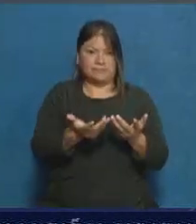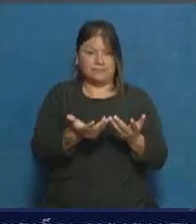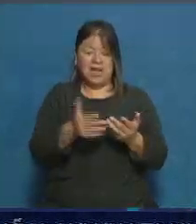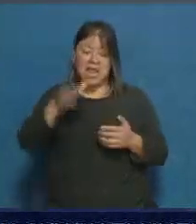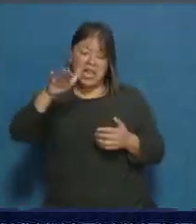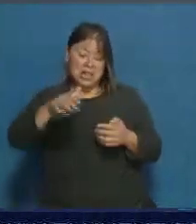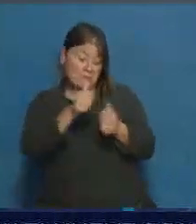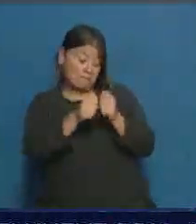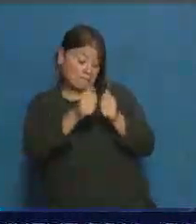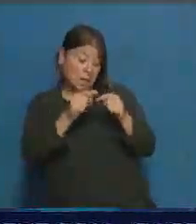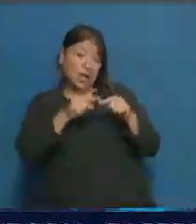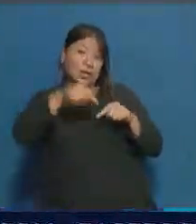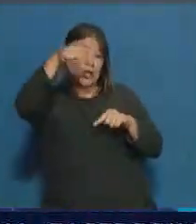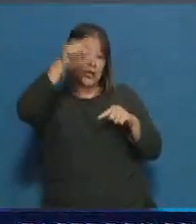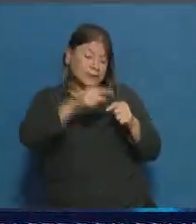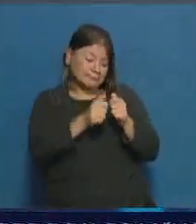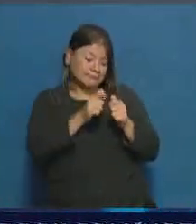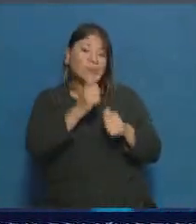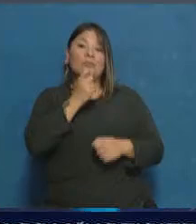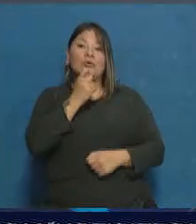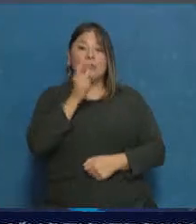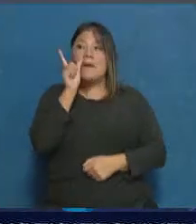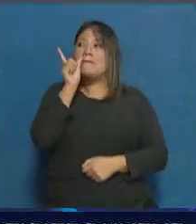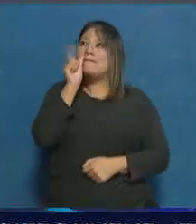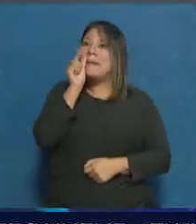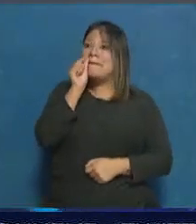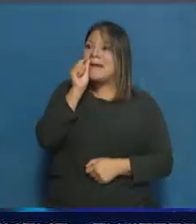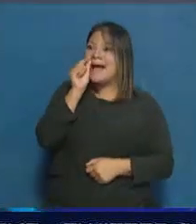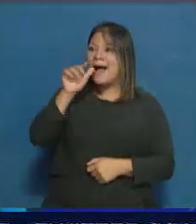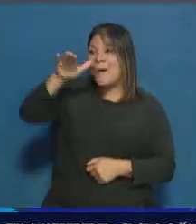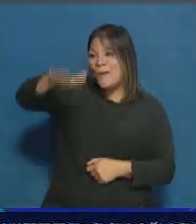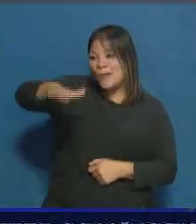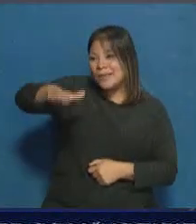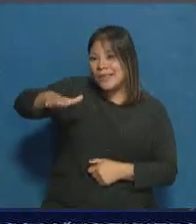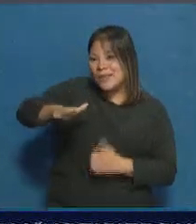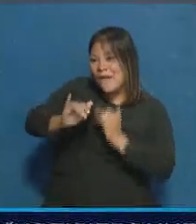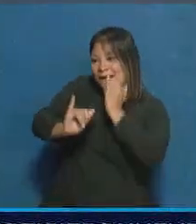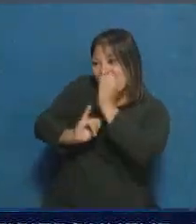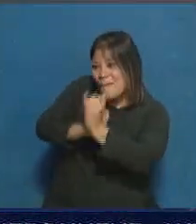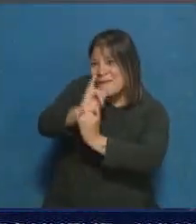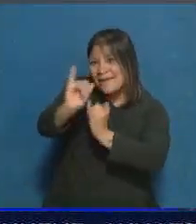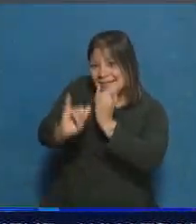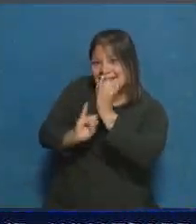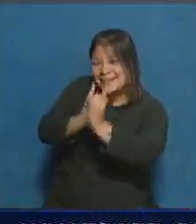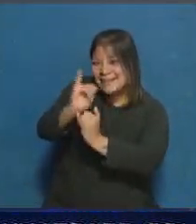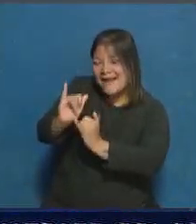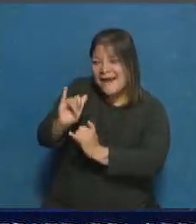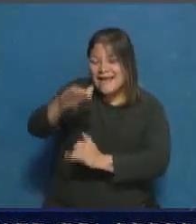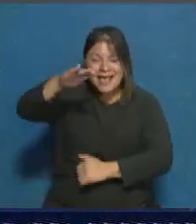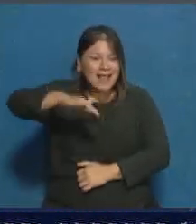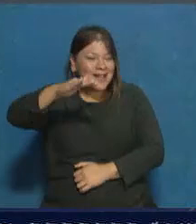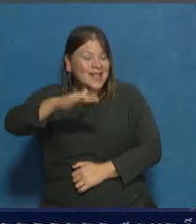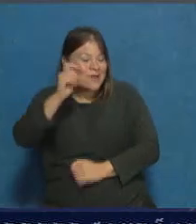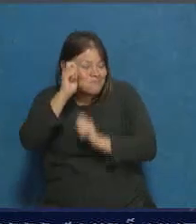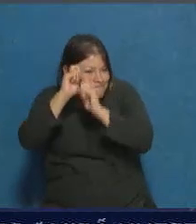chico y que no activa, que por ejemplo si un padre le cuenta un cuento, valga la redundancia, activa la inteligencia del chico para